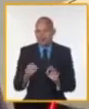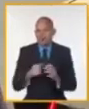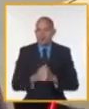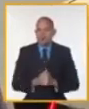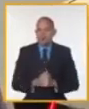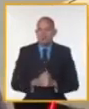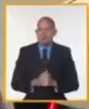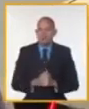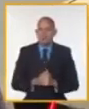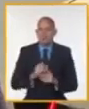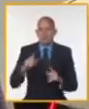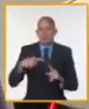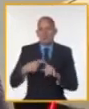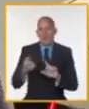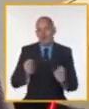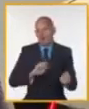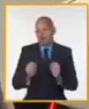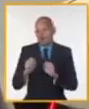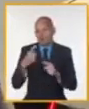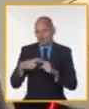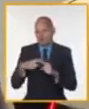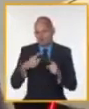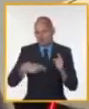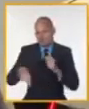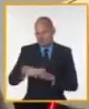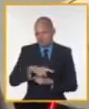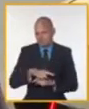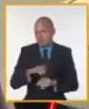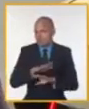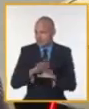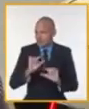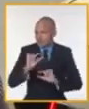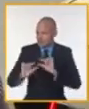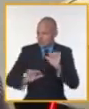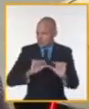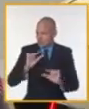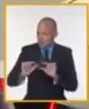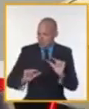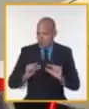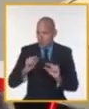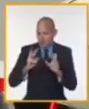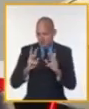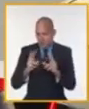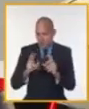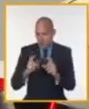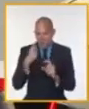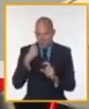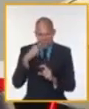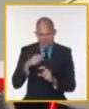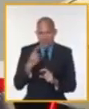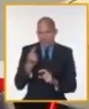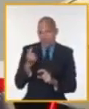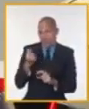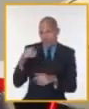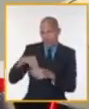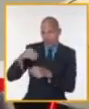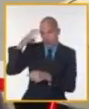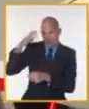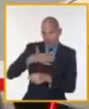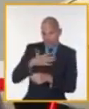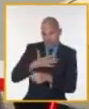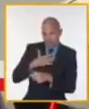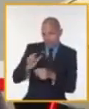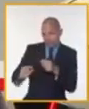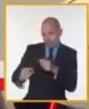las acciones de control fiscal. Los números empiezan a moverse a favor del presupuesto, a lograr nuevos mecanismos de